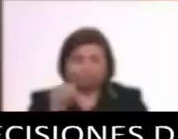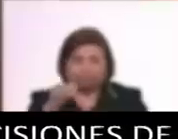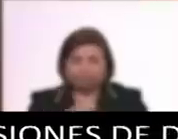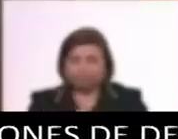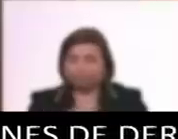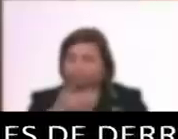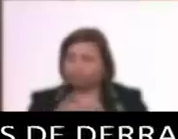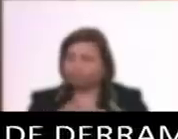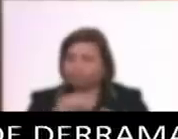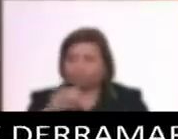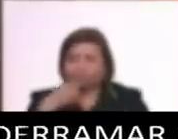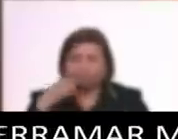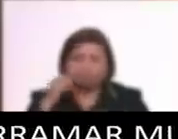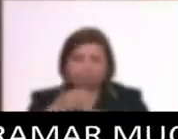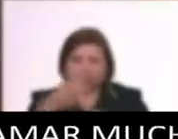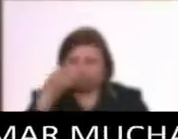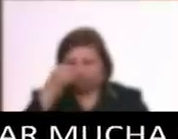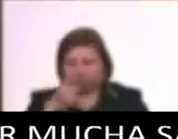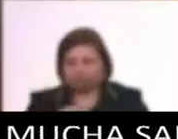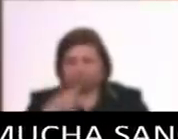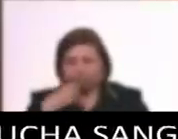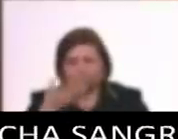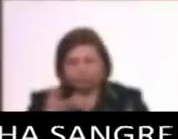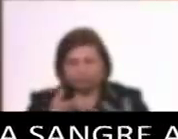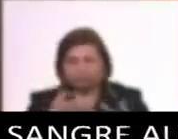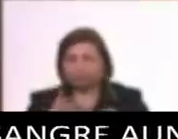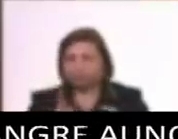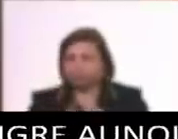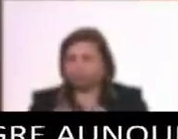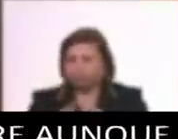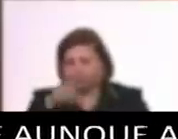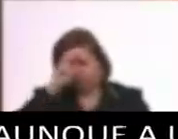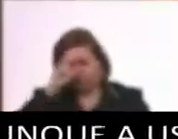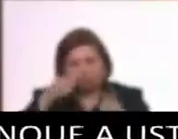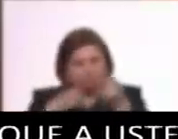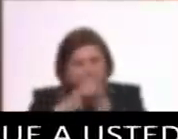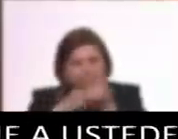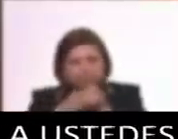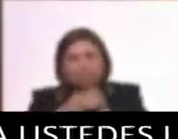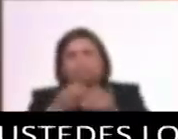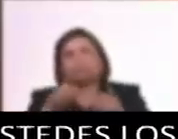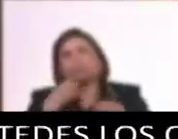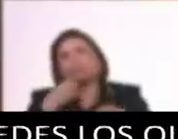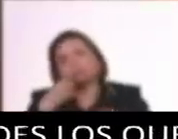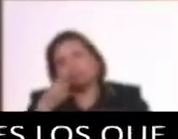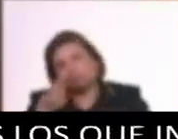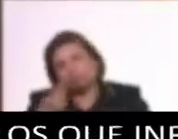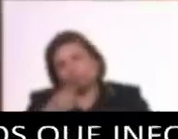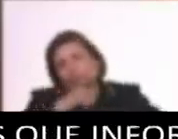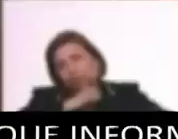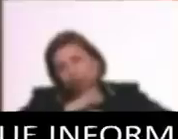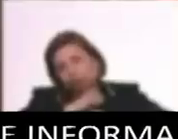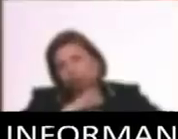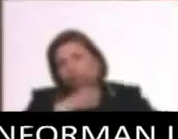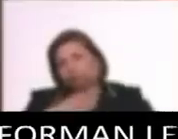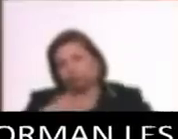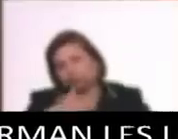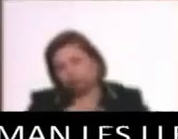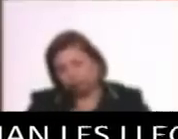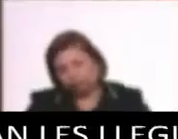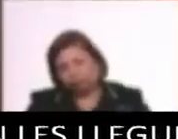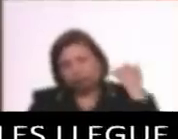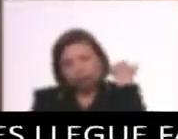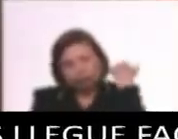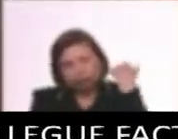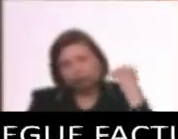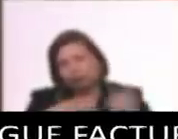de Estado en el Perú, y precisamente tenemos en la línea telefónica a Mari Carmen Alba Prieto, congresista, expresidenta